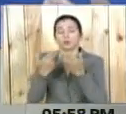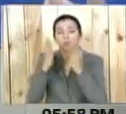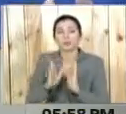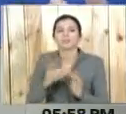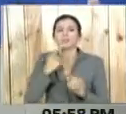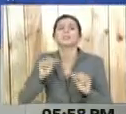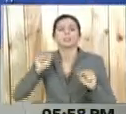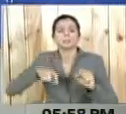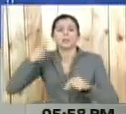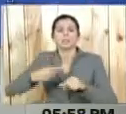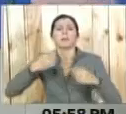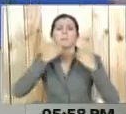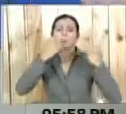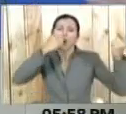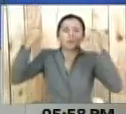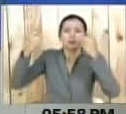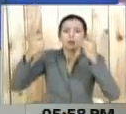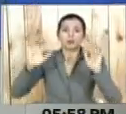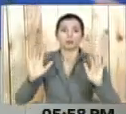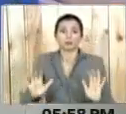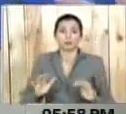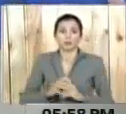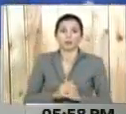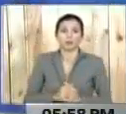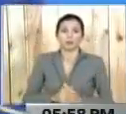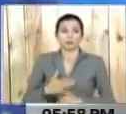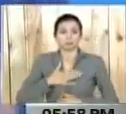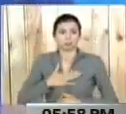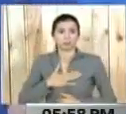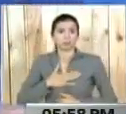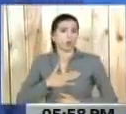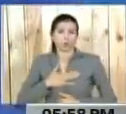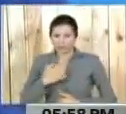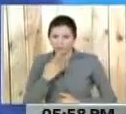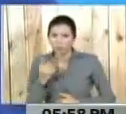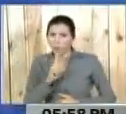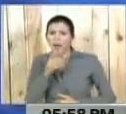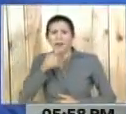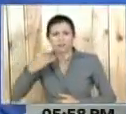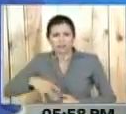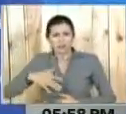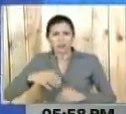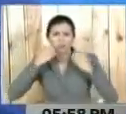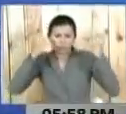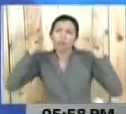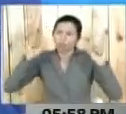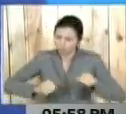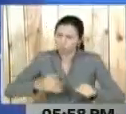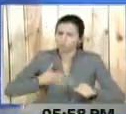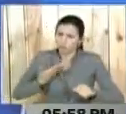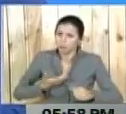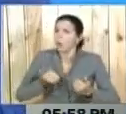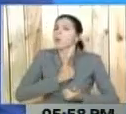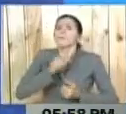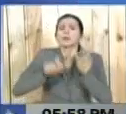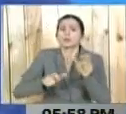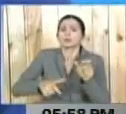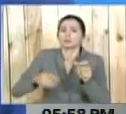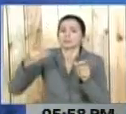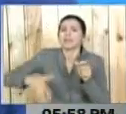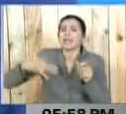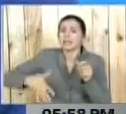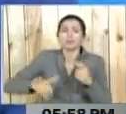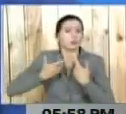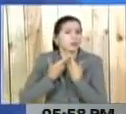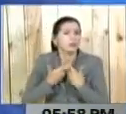hoy mal pudiese Ricardo Sánchez decir que los estudiantes tienen derecho a protestar. No, por el contrario, hoy la Constitución no tiene, garantiza que los estudiantes y cualquier ciudadano tenga legítimo derecho a